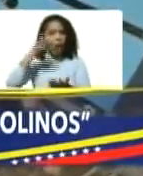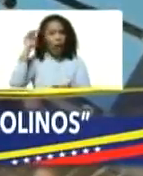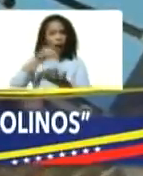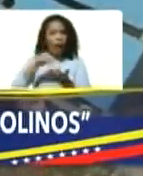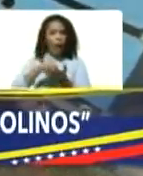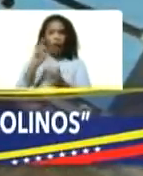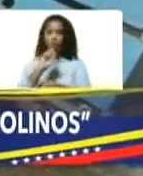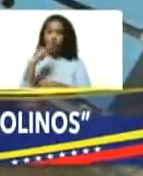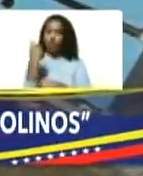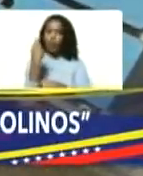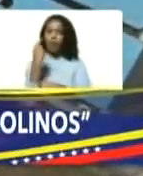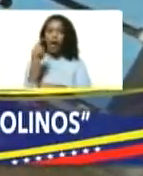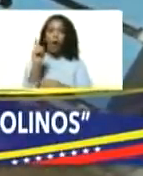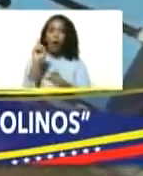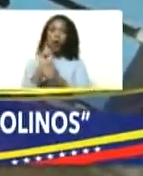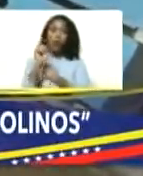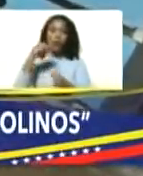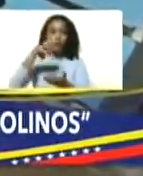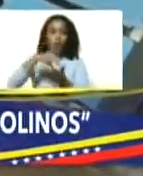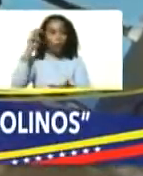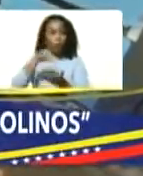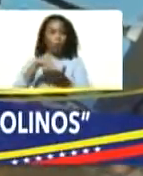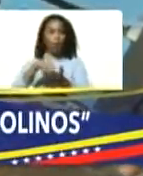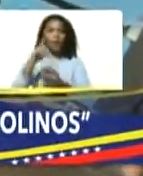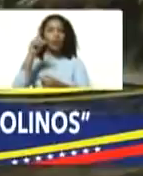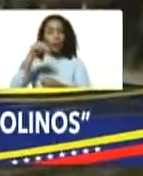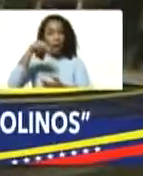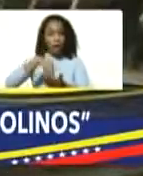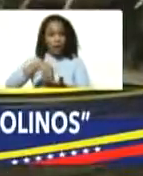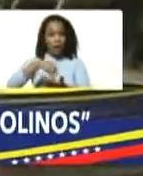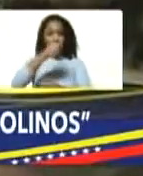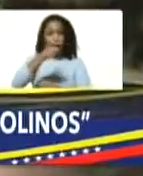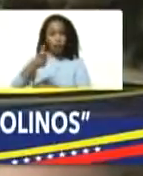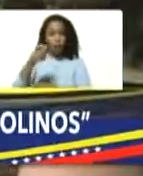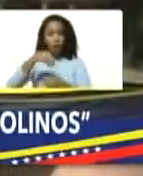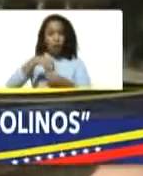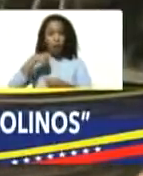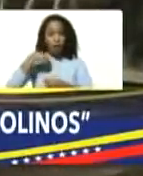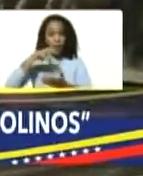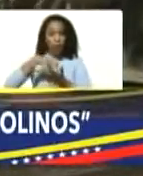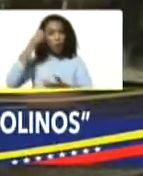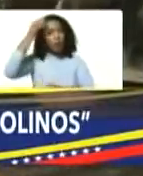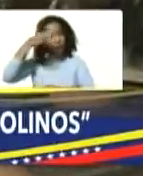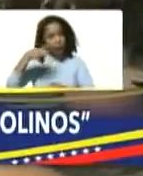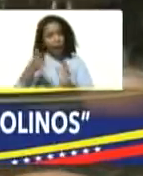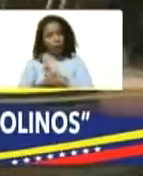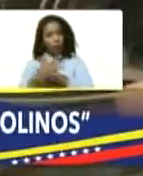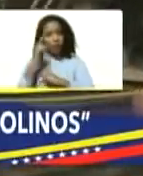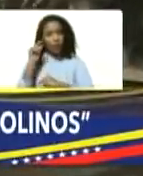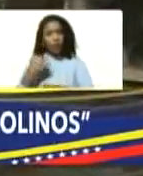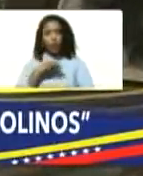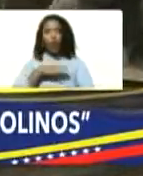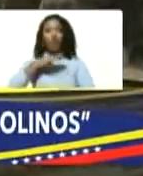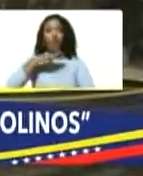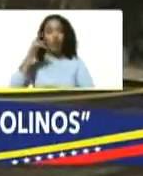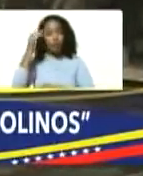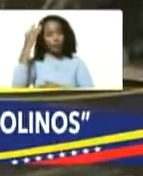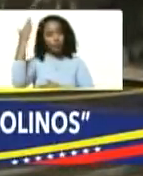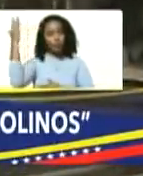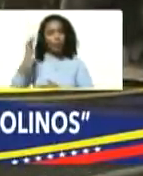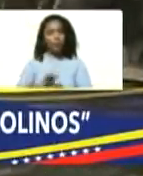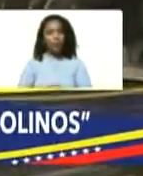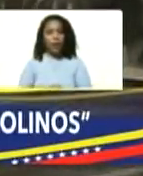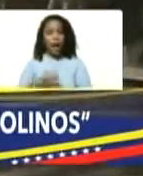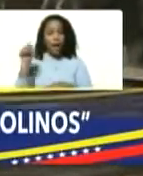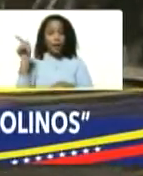eso el estado aragua también cree en esta potencialidad y nosotros estamos llenos de esas cosas maravillosas quiero bajar las palabras y bueno presidente este